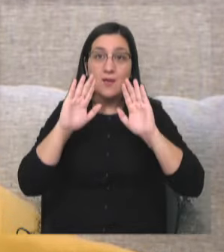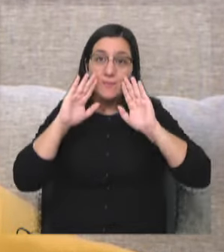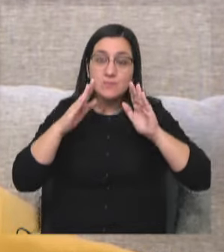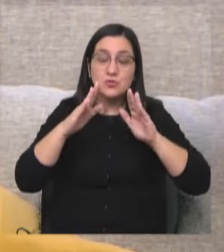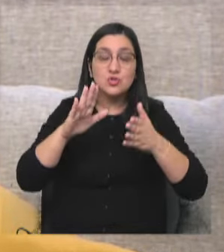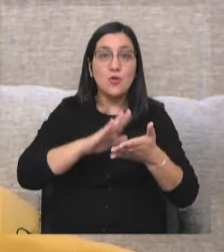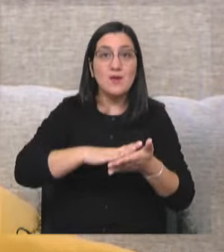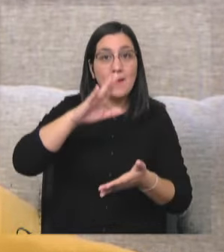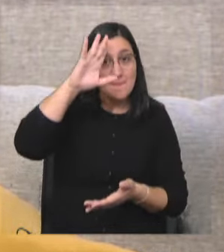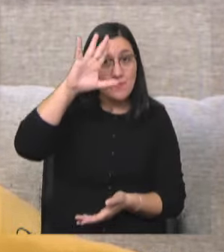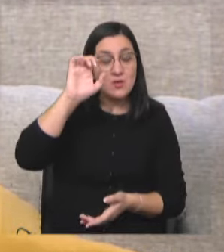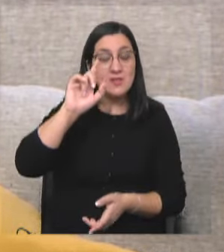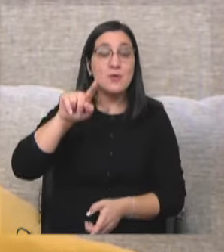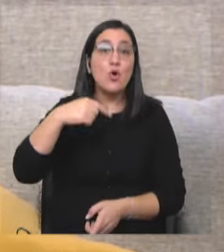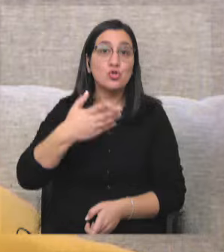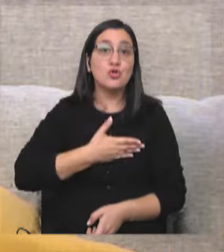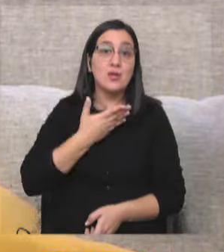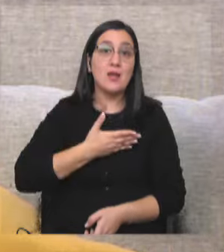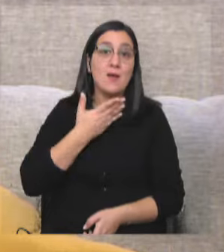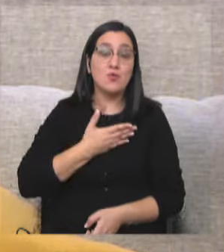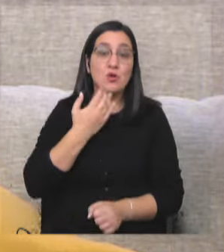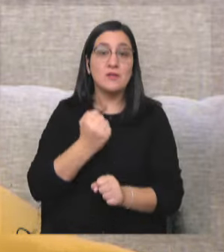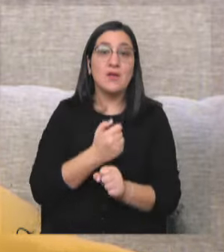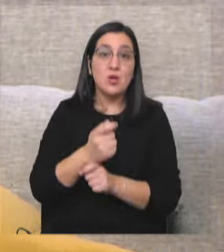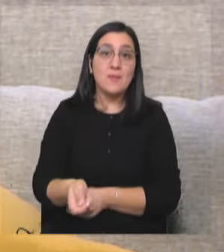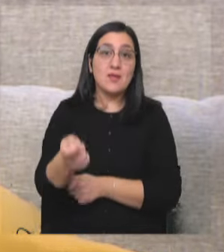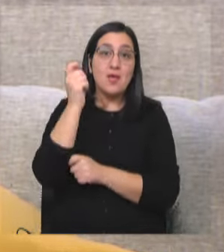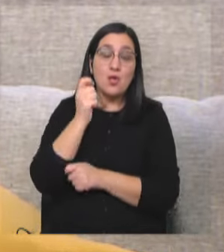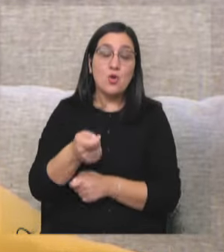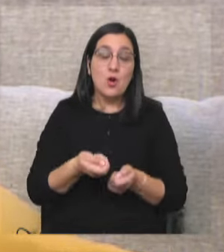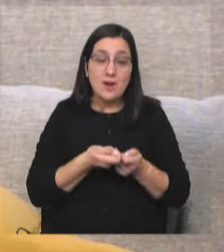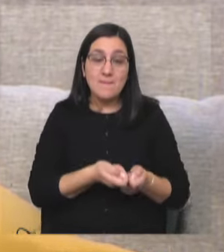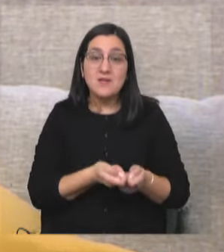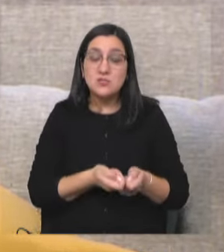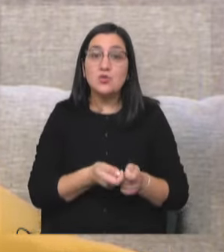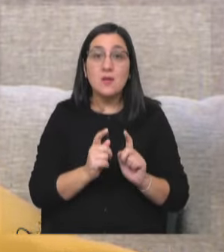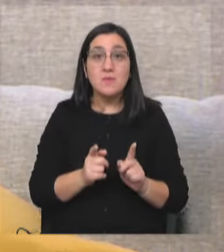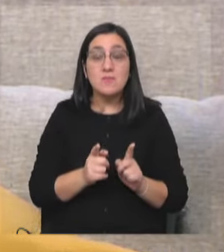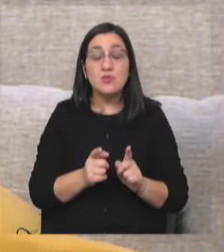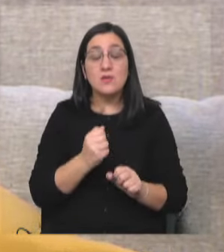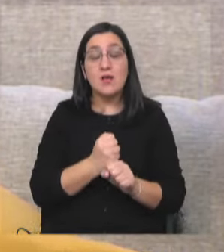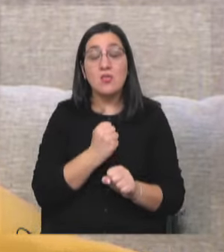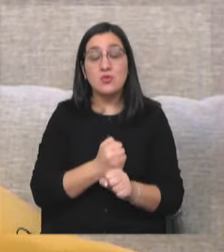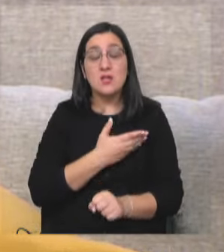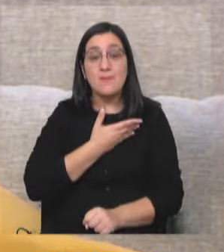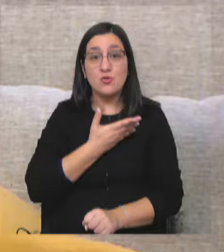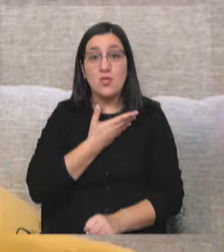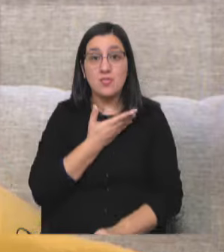otro montón de plataformas reivindicativas que tienen que ver con los trabajadores pesqueros, con la represión que tuvieron estos mismos trabajadores en sus